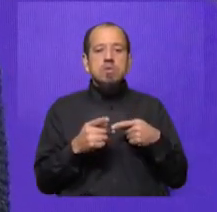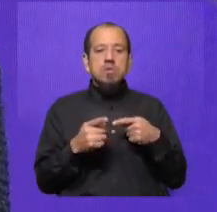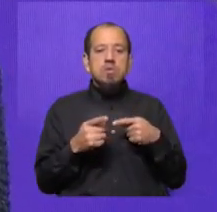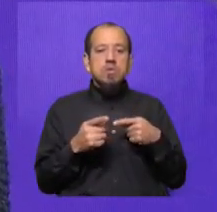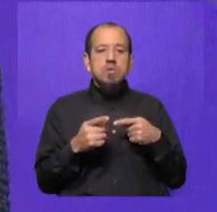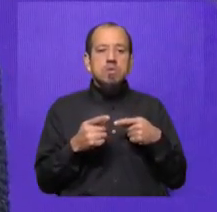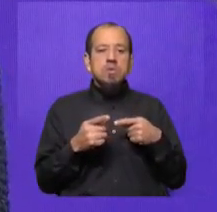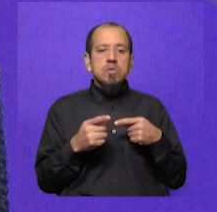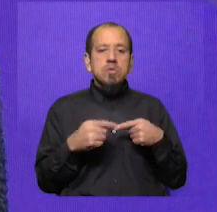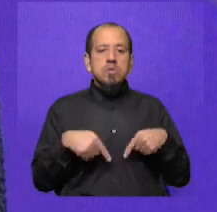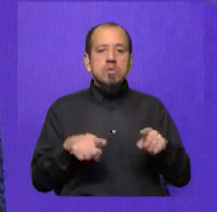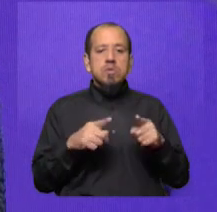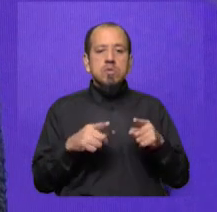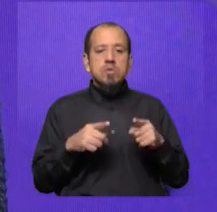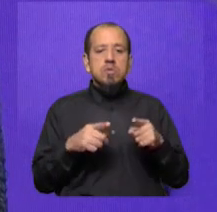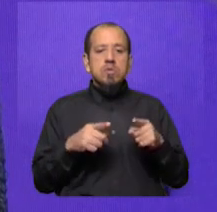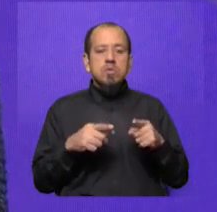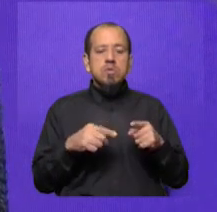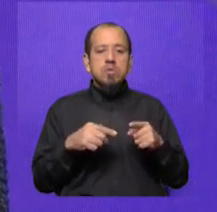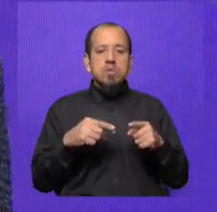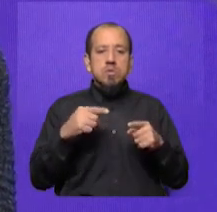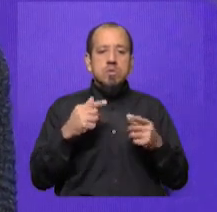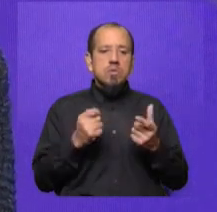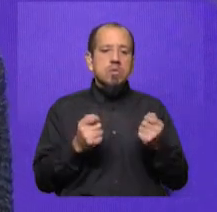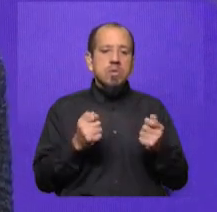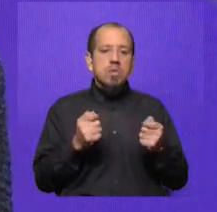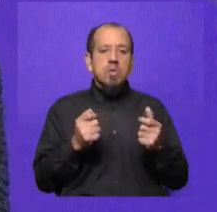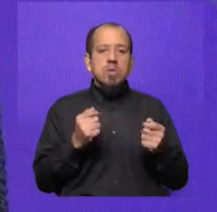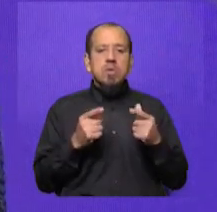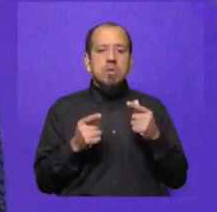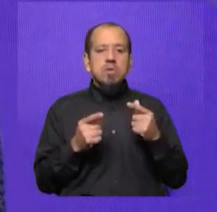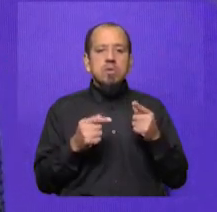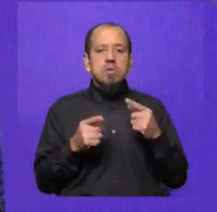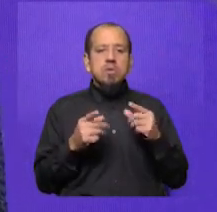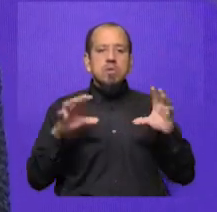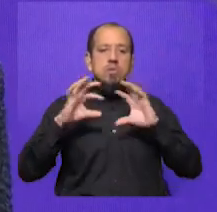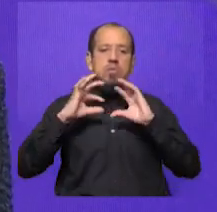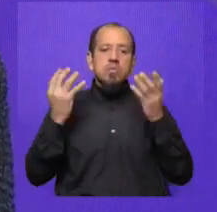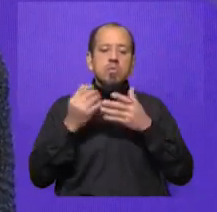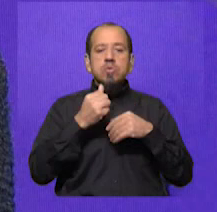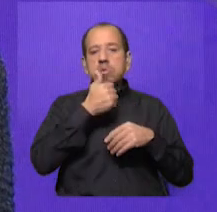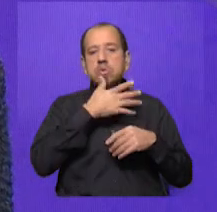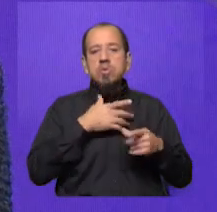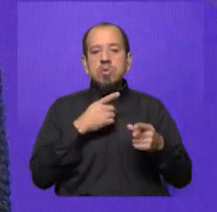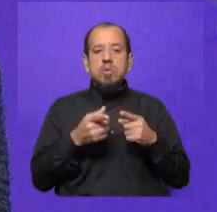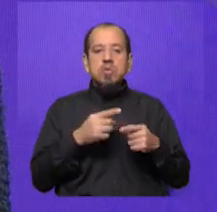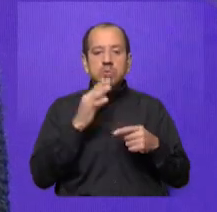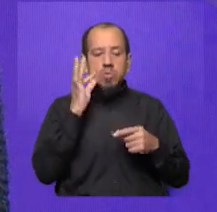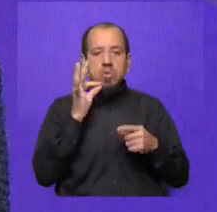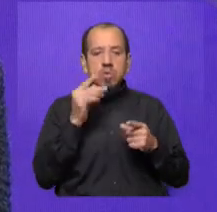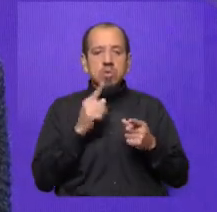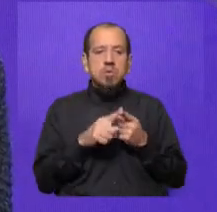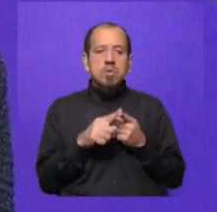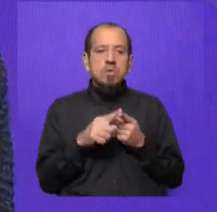el sector audiovisual en los videojuegos y el sector editorial con el mundo de la historieta que tuvieran oportunidad de